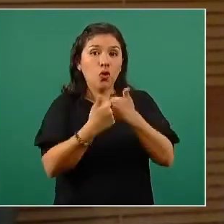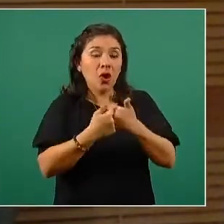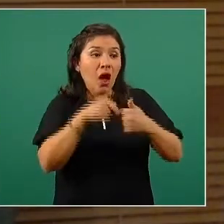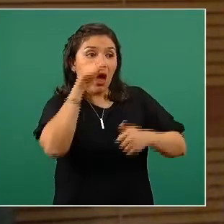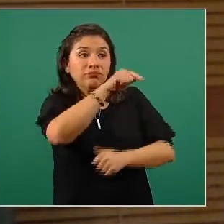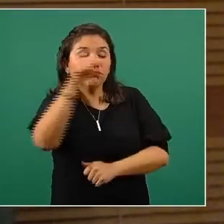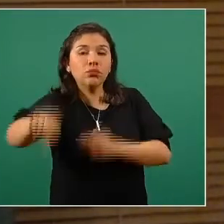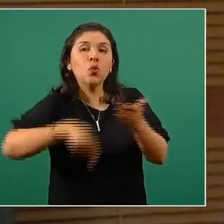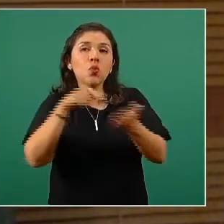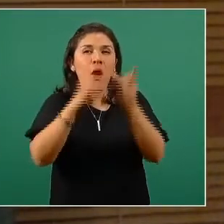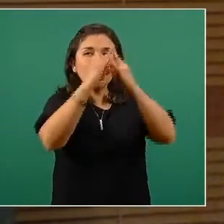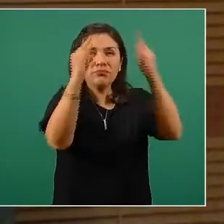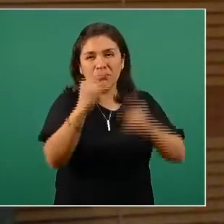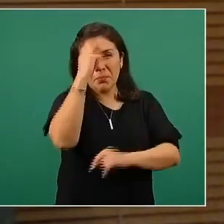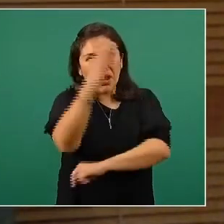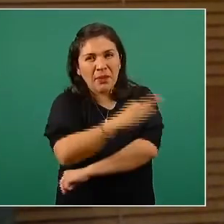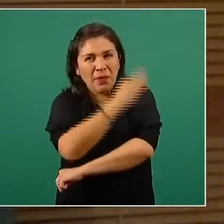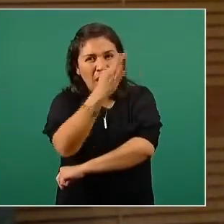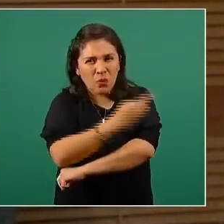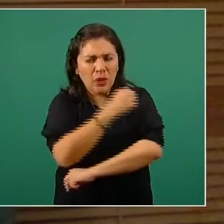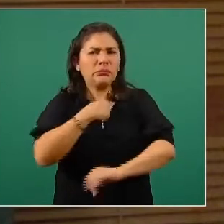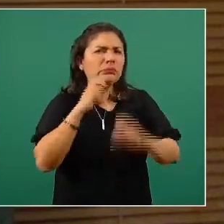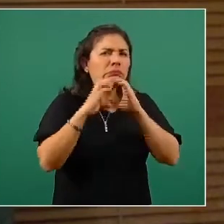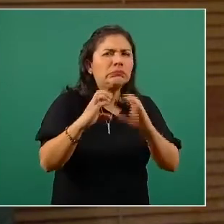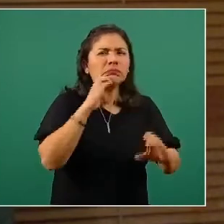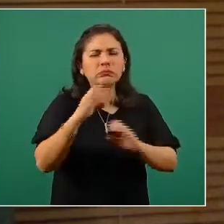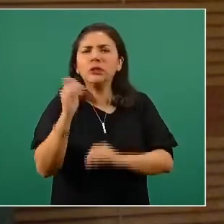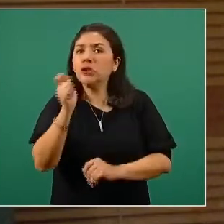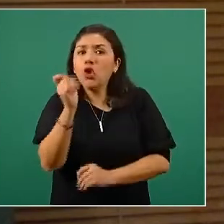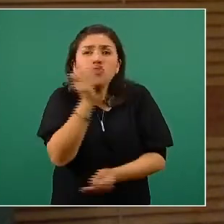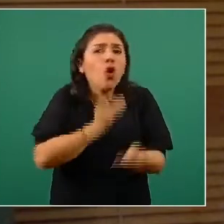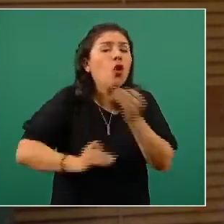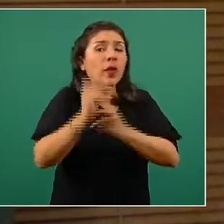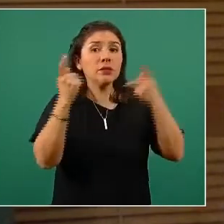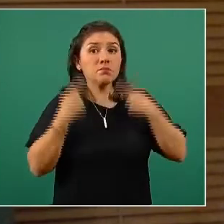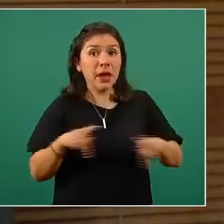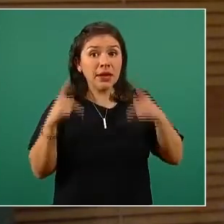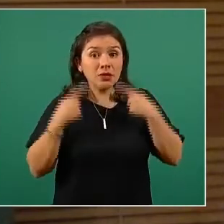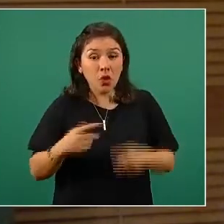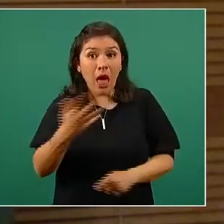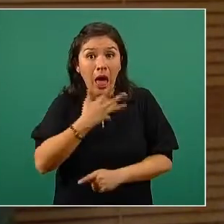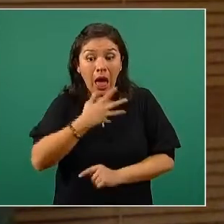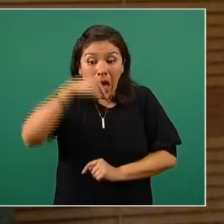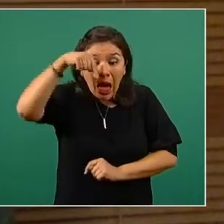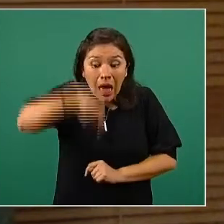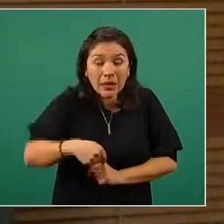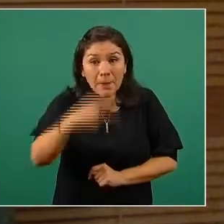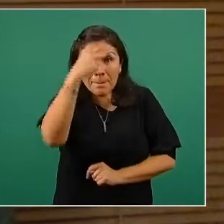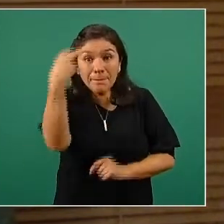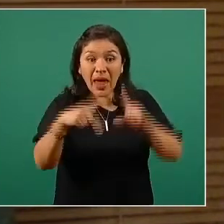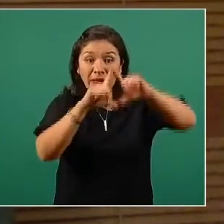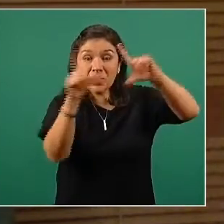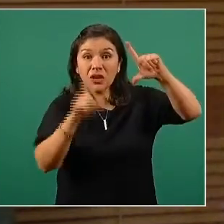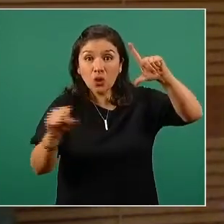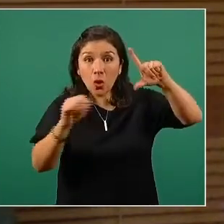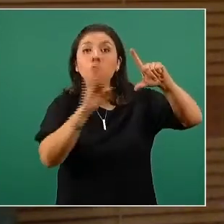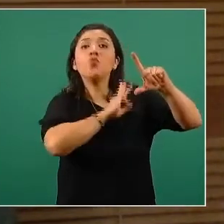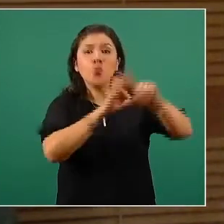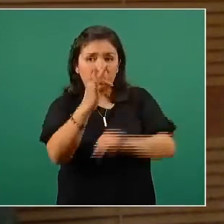operación en cada uno de los sitios de vacunación, que todas las personas que están en territorio vacunado